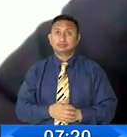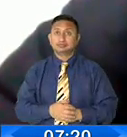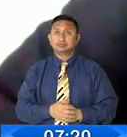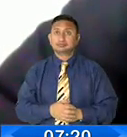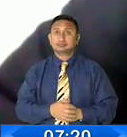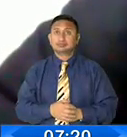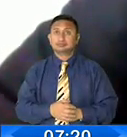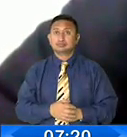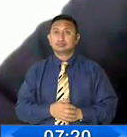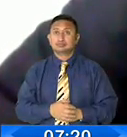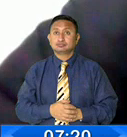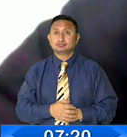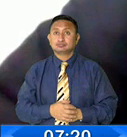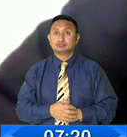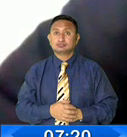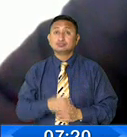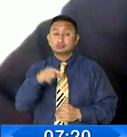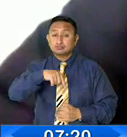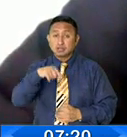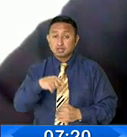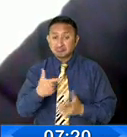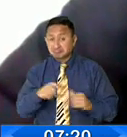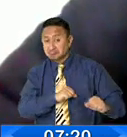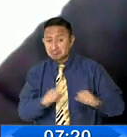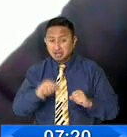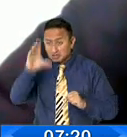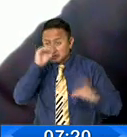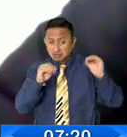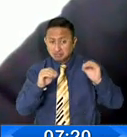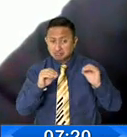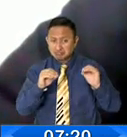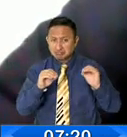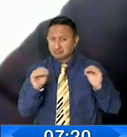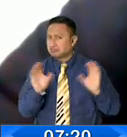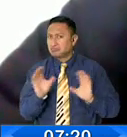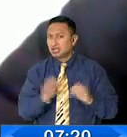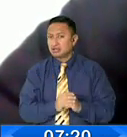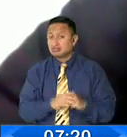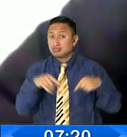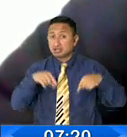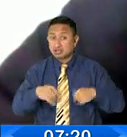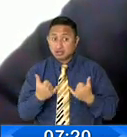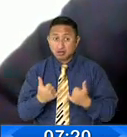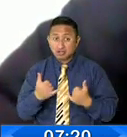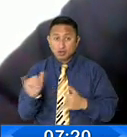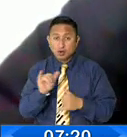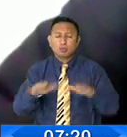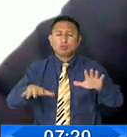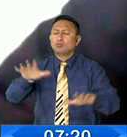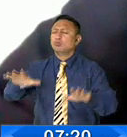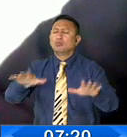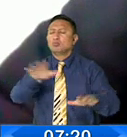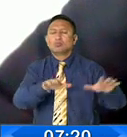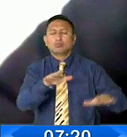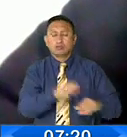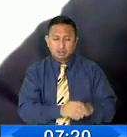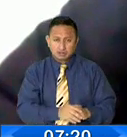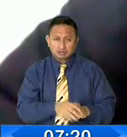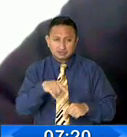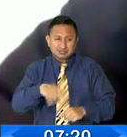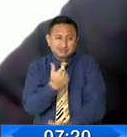ello, no hemos hecho mucho, no hemos aprendido, estamos andando a ciegas con el virus, con una vacunación